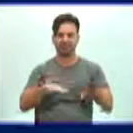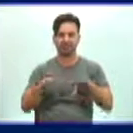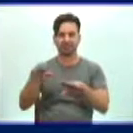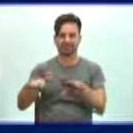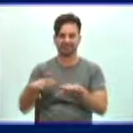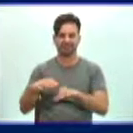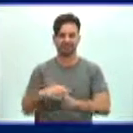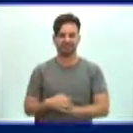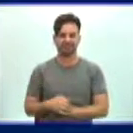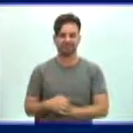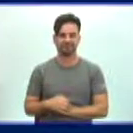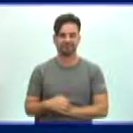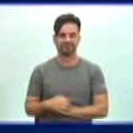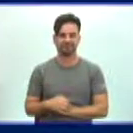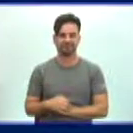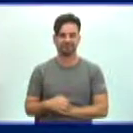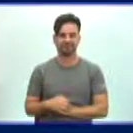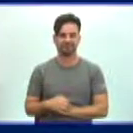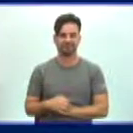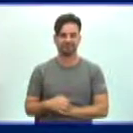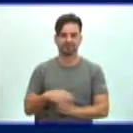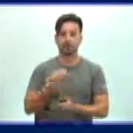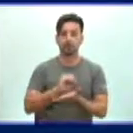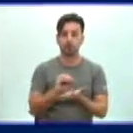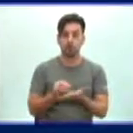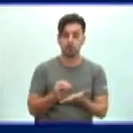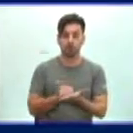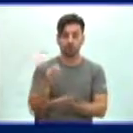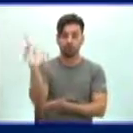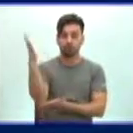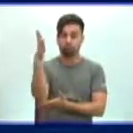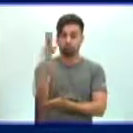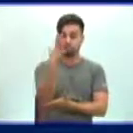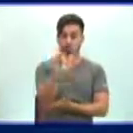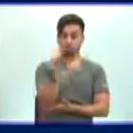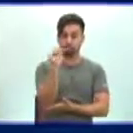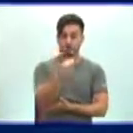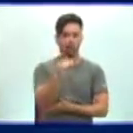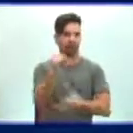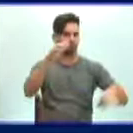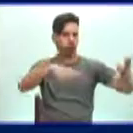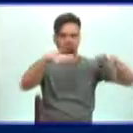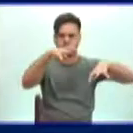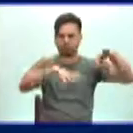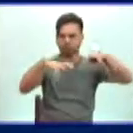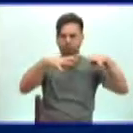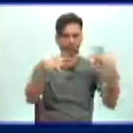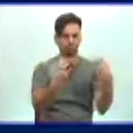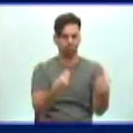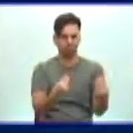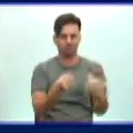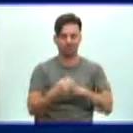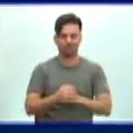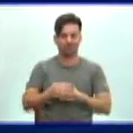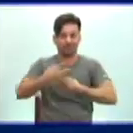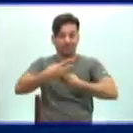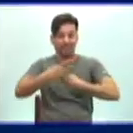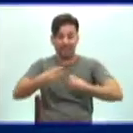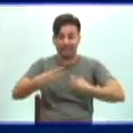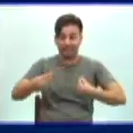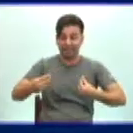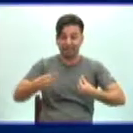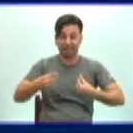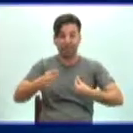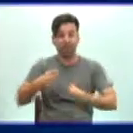ya lo sabemos. Recuerda que tienes una tarea y es determinar esos factores, además de los vientos que ya te expliqué, que determinan que en